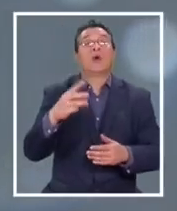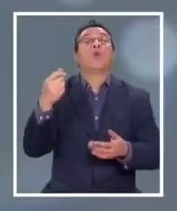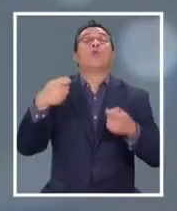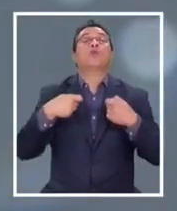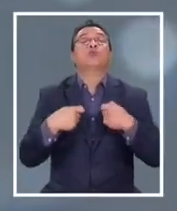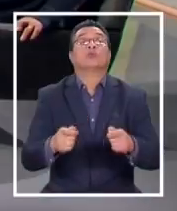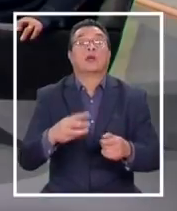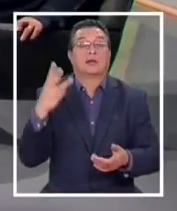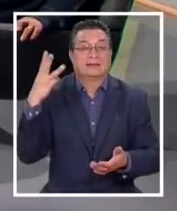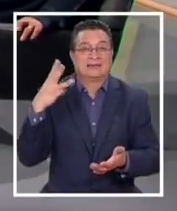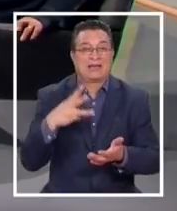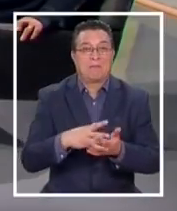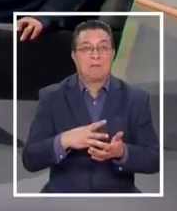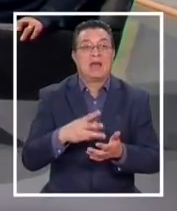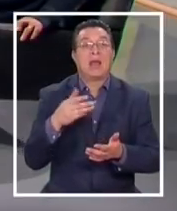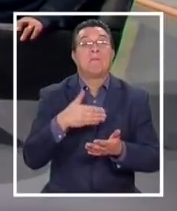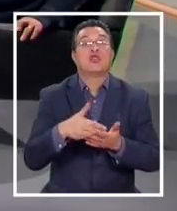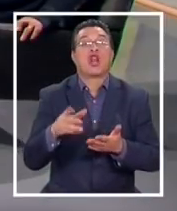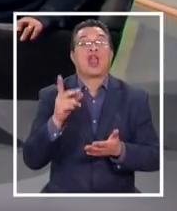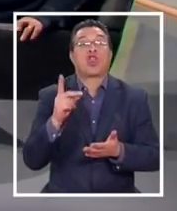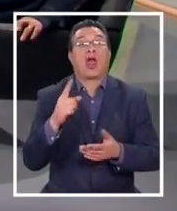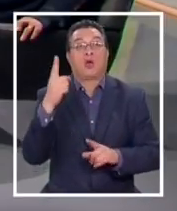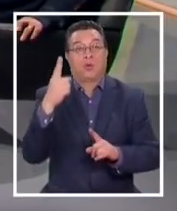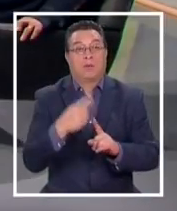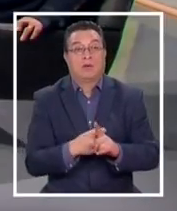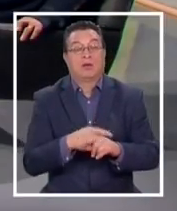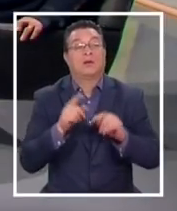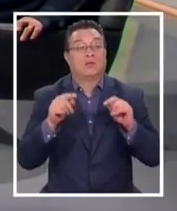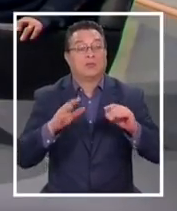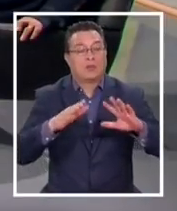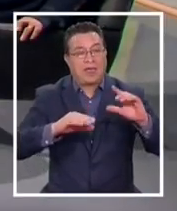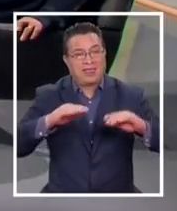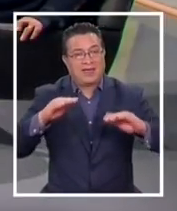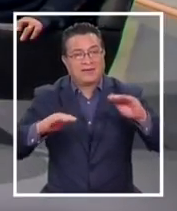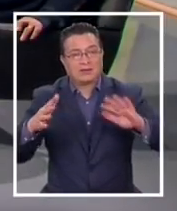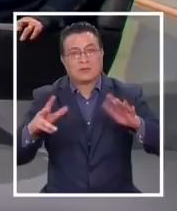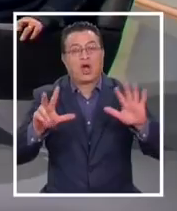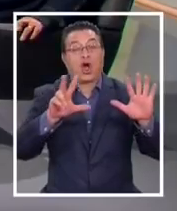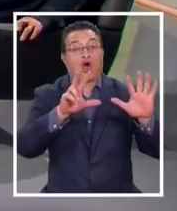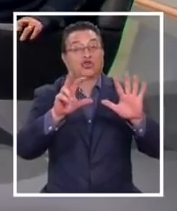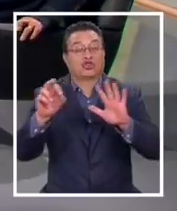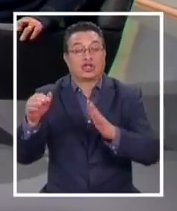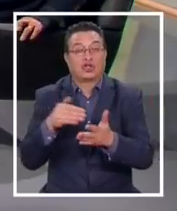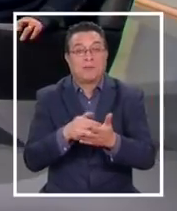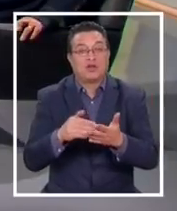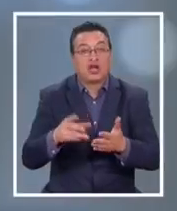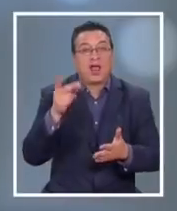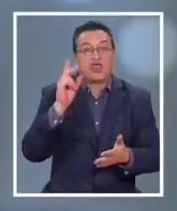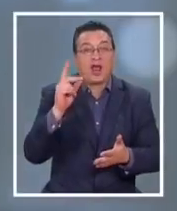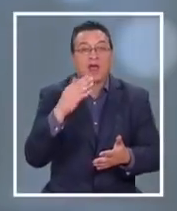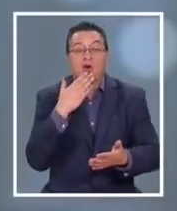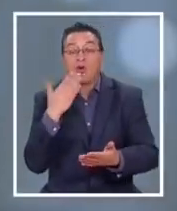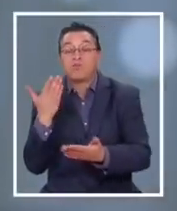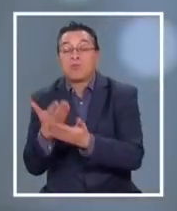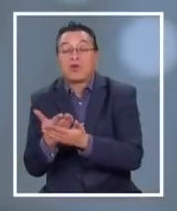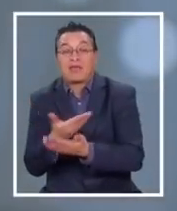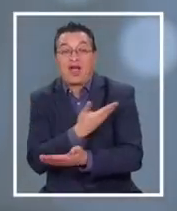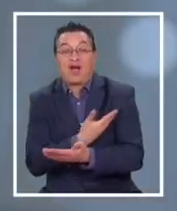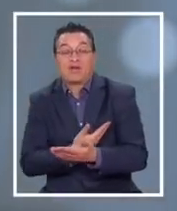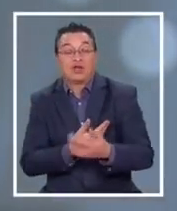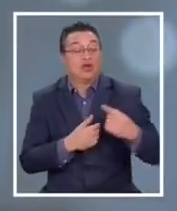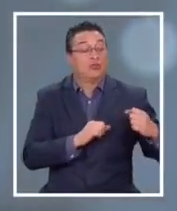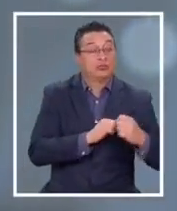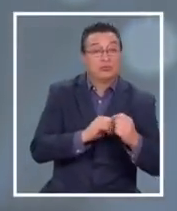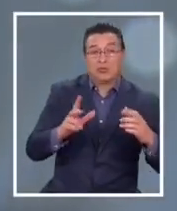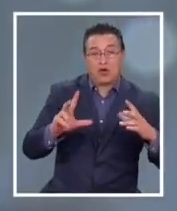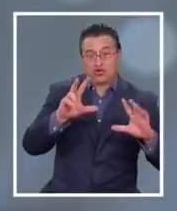3.000 millones de dólares mensuales. Hay una diferencia de aproximadamente 800 millones de dólares entre la propuesta del gobierno y la oposición. No estamos